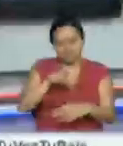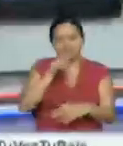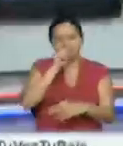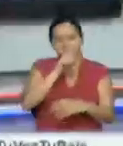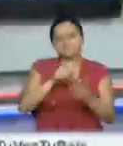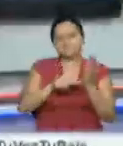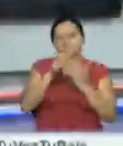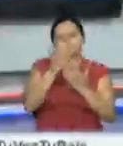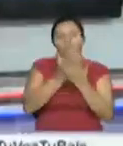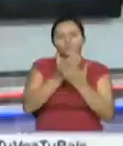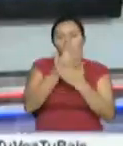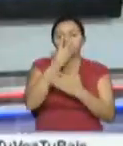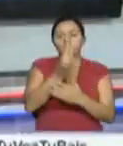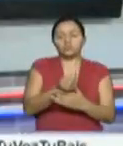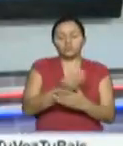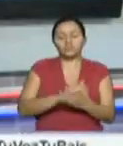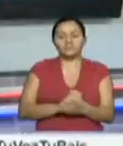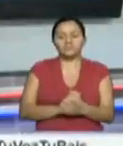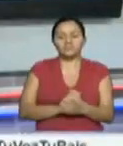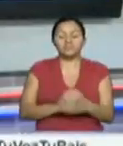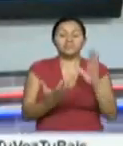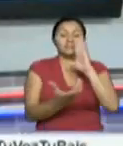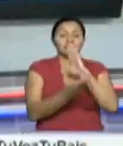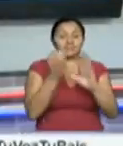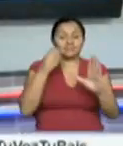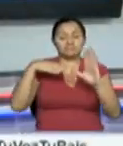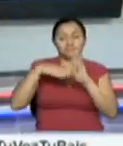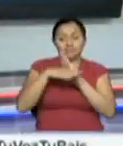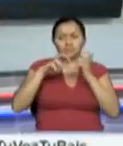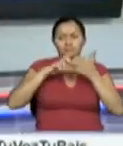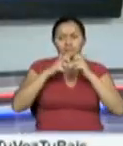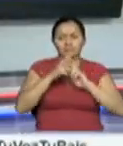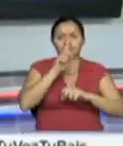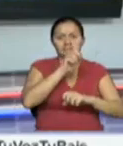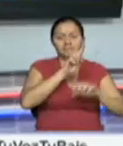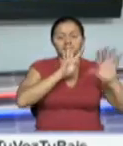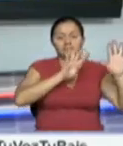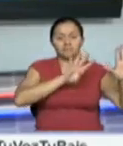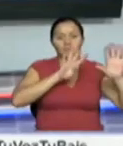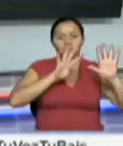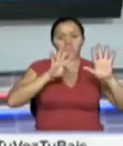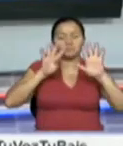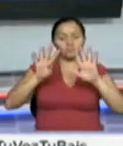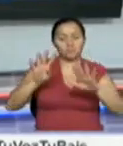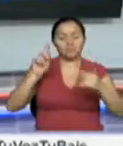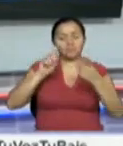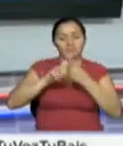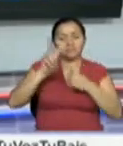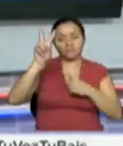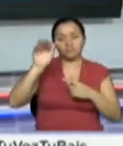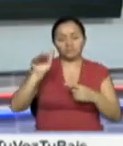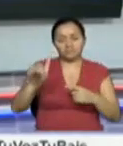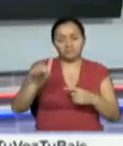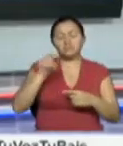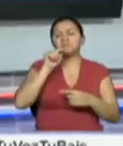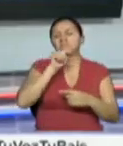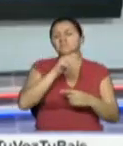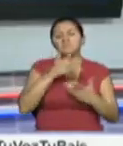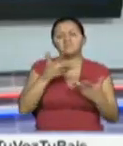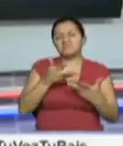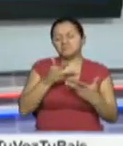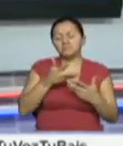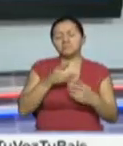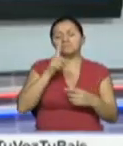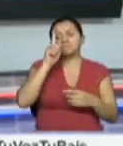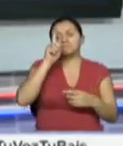Gutiérrez. El salvataje bancario entre 1999 y 2000 le costó al país más de 8.072